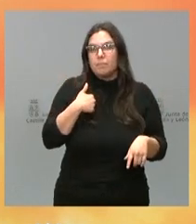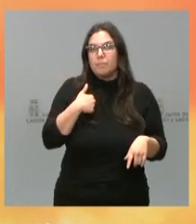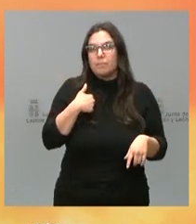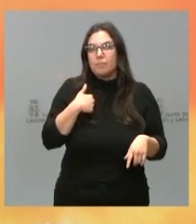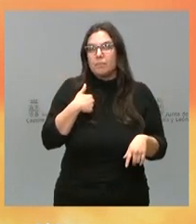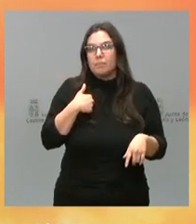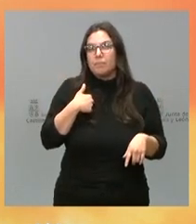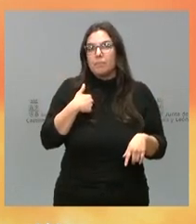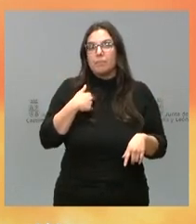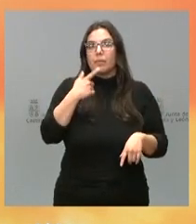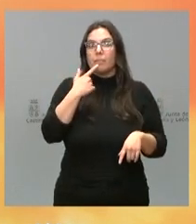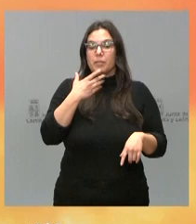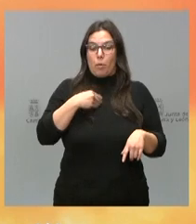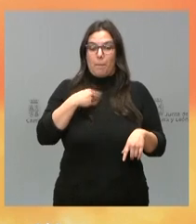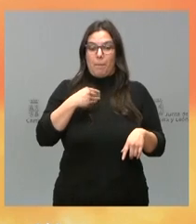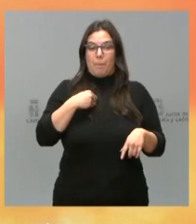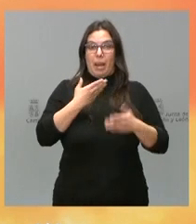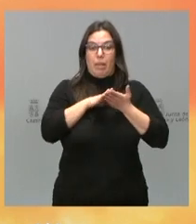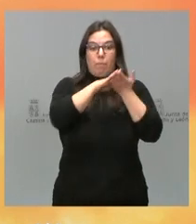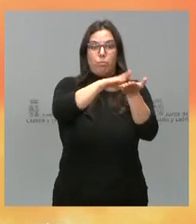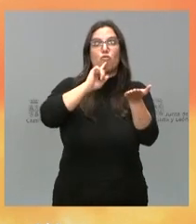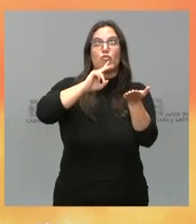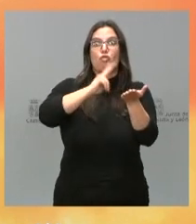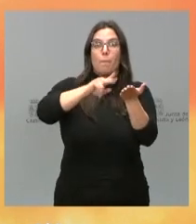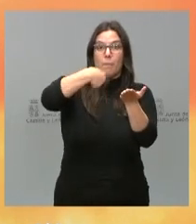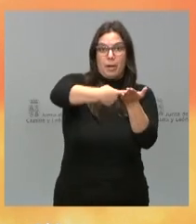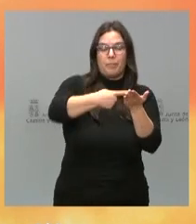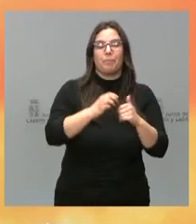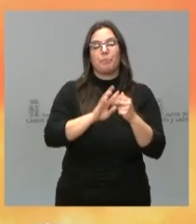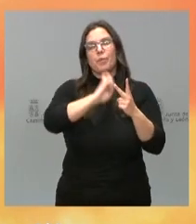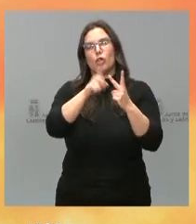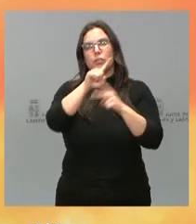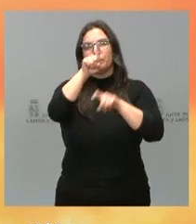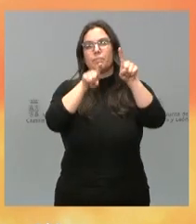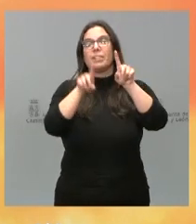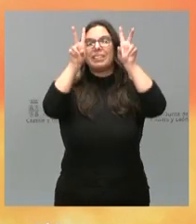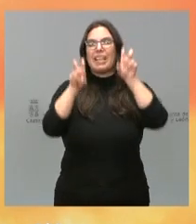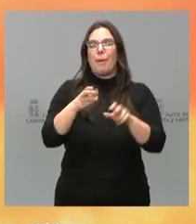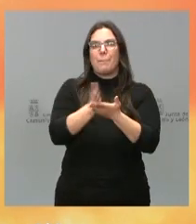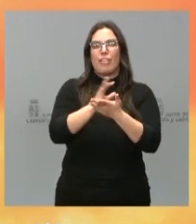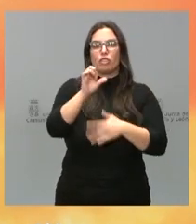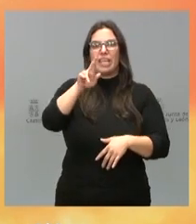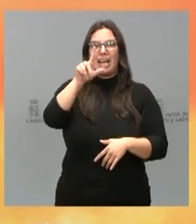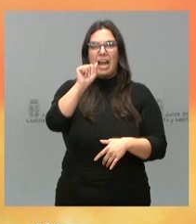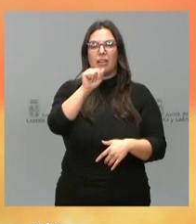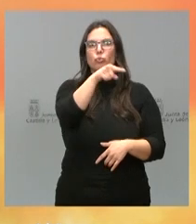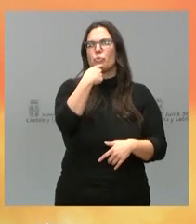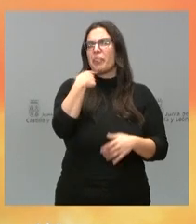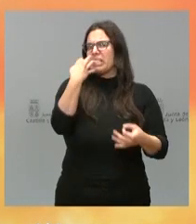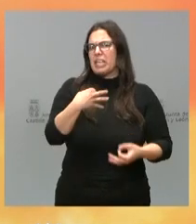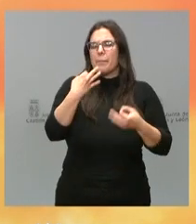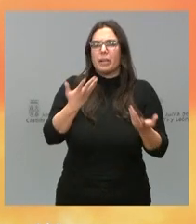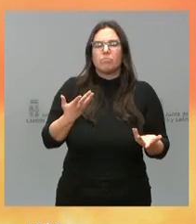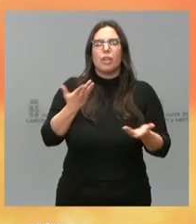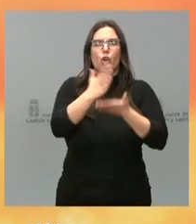quien solicite la ayuda y luego sobre el serla usted siempre ha dicho que Castilla y león la comunidad Autónoma es una comunidad